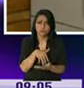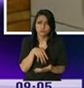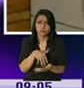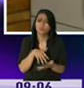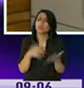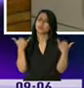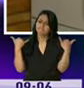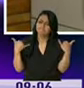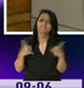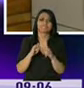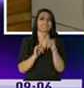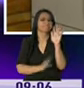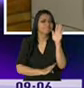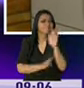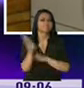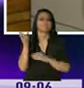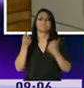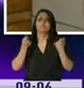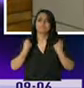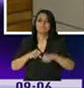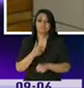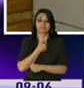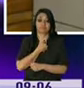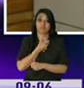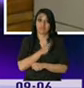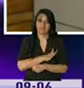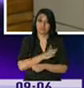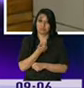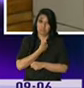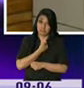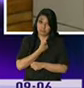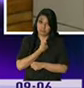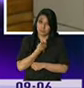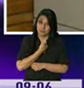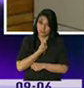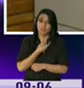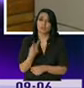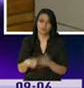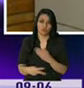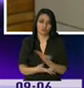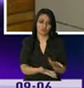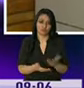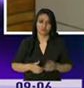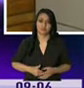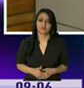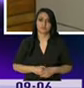adelante, échale ganas, por ti, por ti, por ti y por tus hijos.